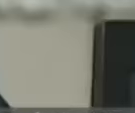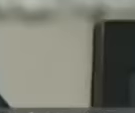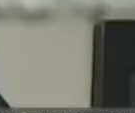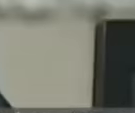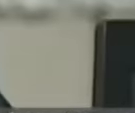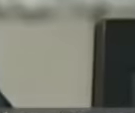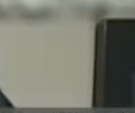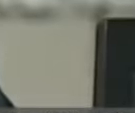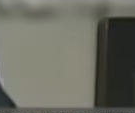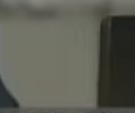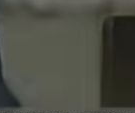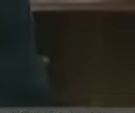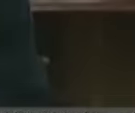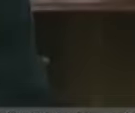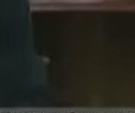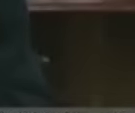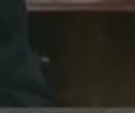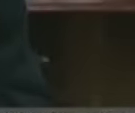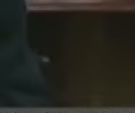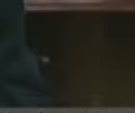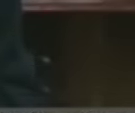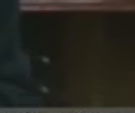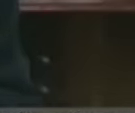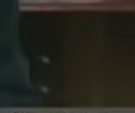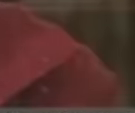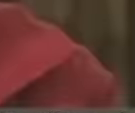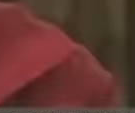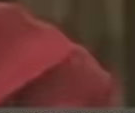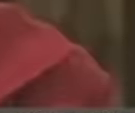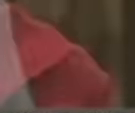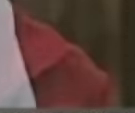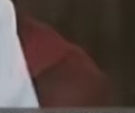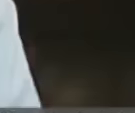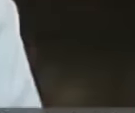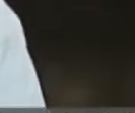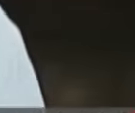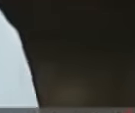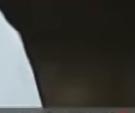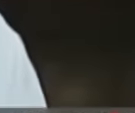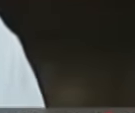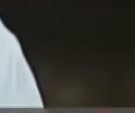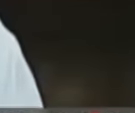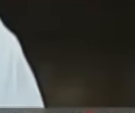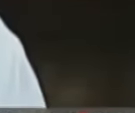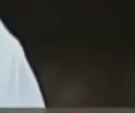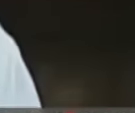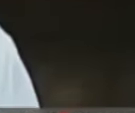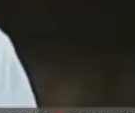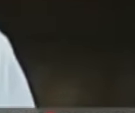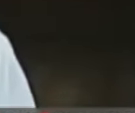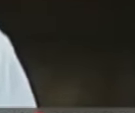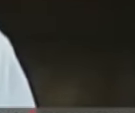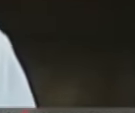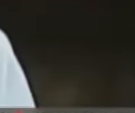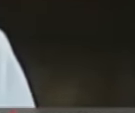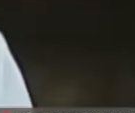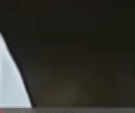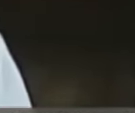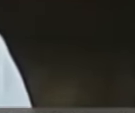alma de este proyecto. La ley de la economía comunal. Sí, presidente, es la